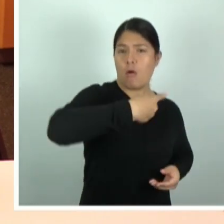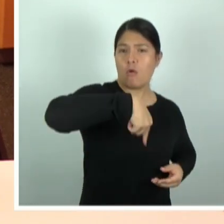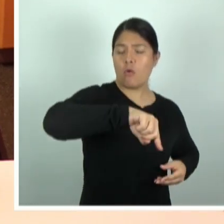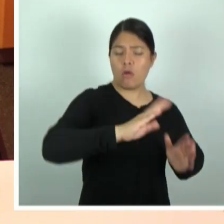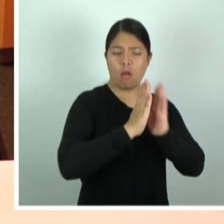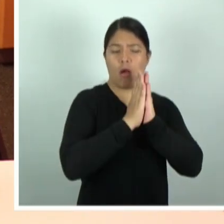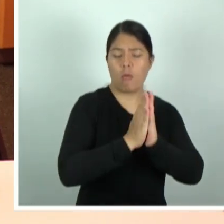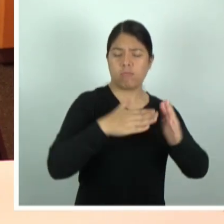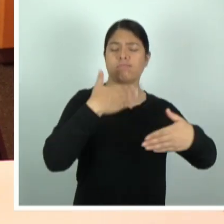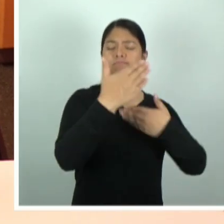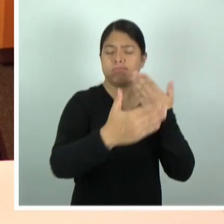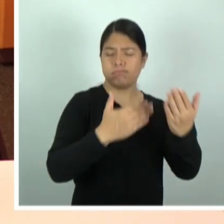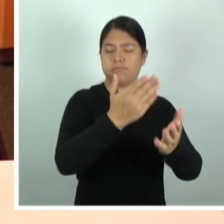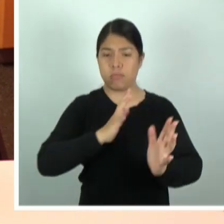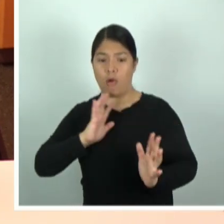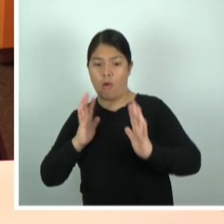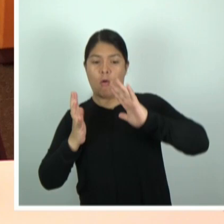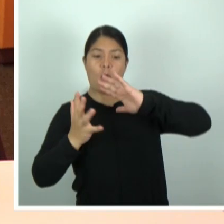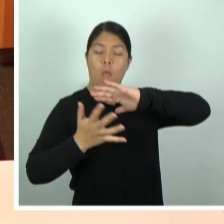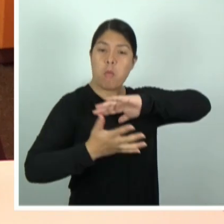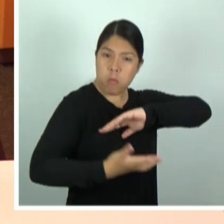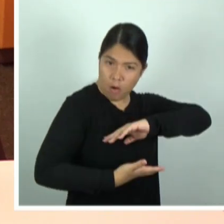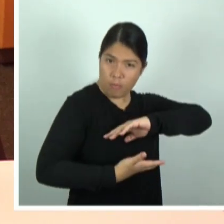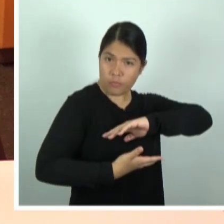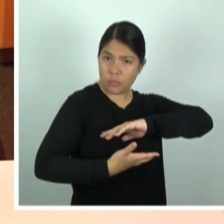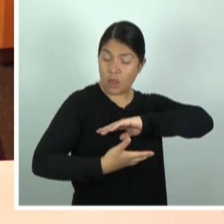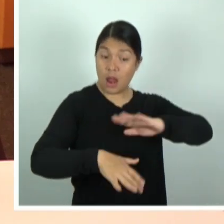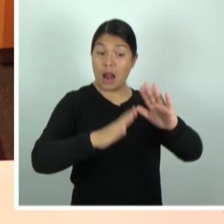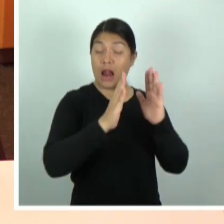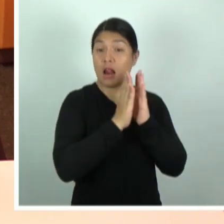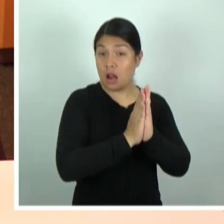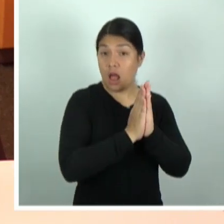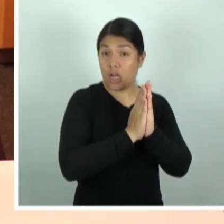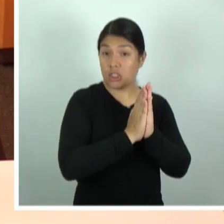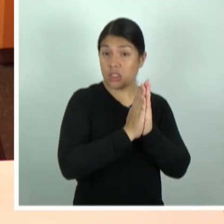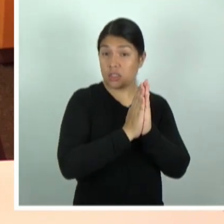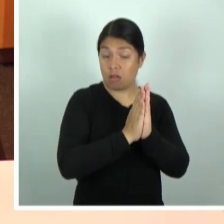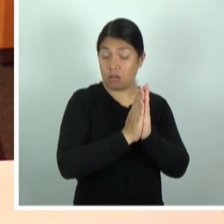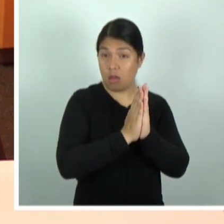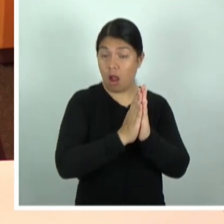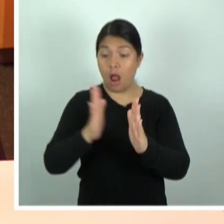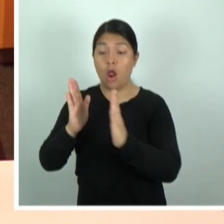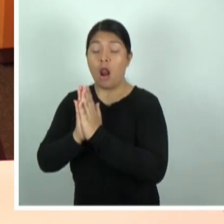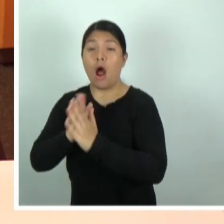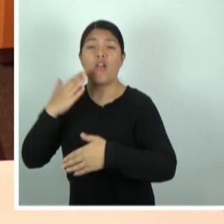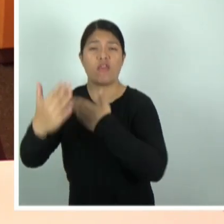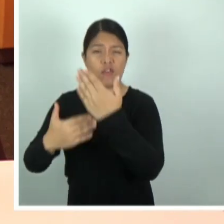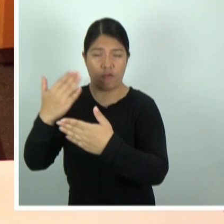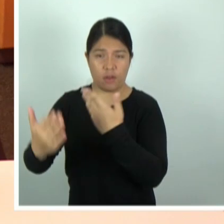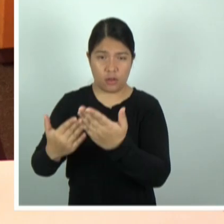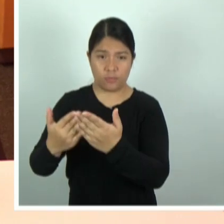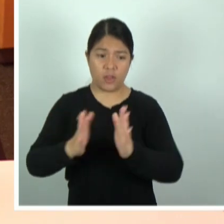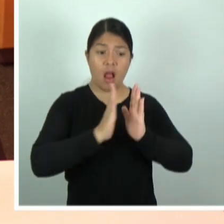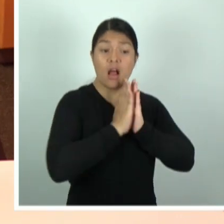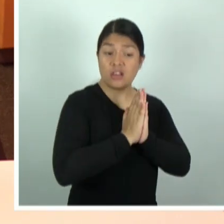Una cosa es la santidad, otra cosa es la santificación. Me explico. Santidad es el regalo